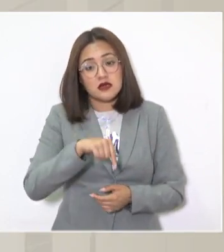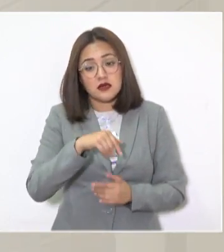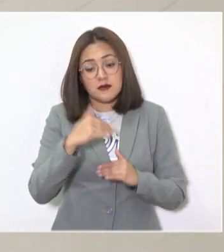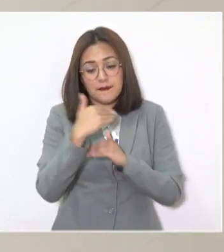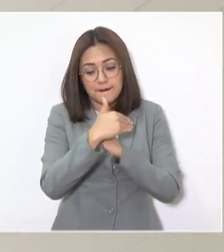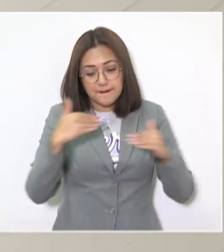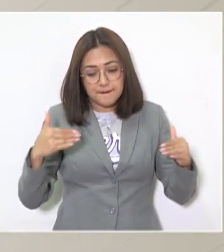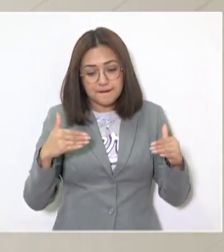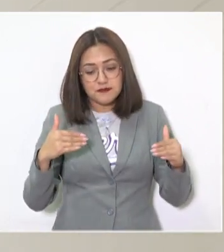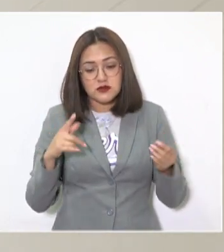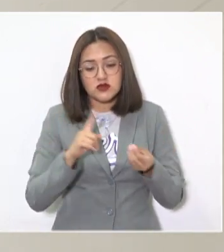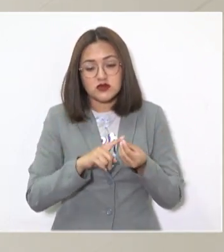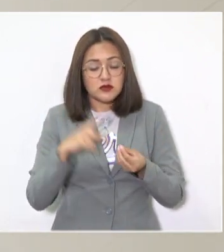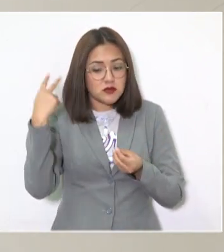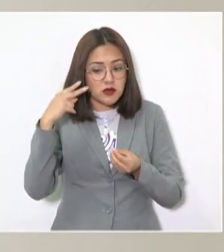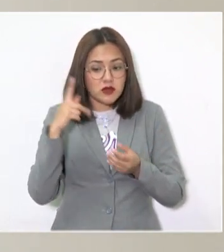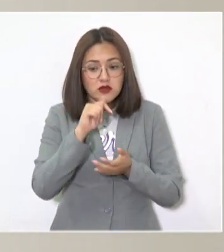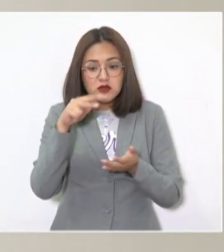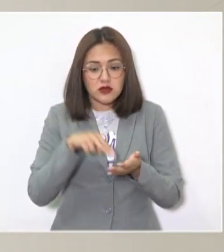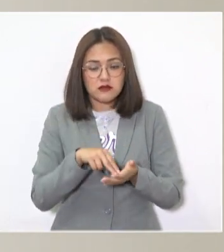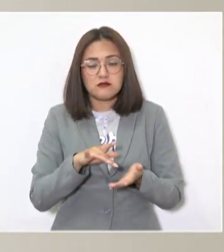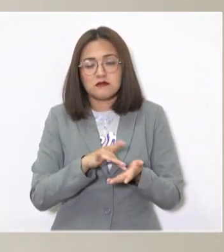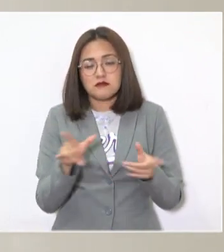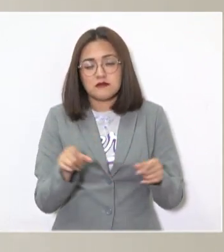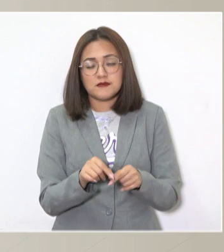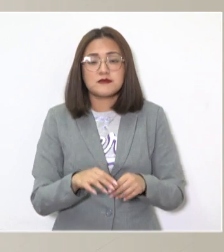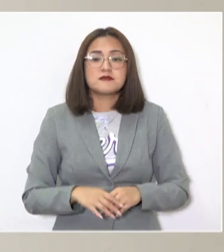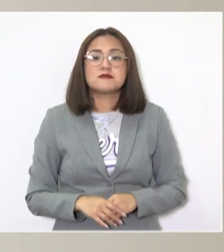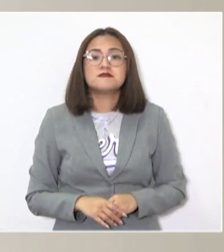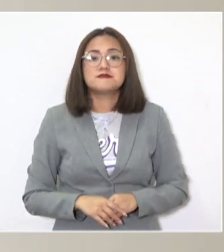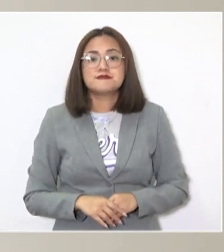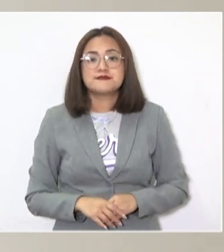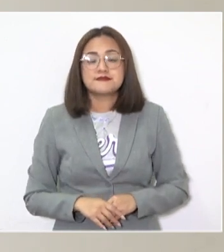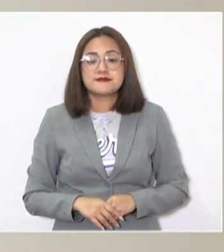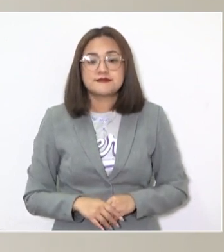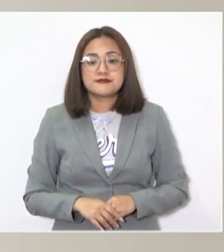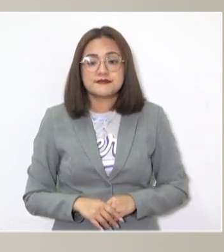límite Veracruz-Teciutlán. Gracias.